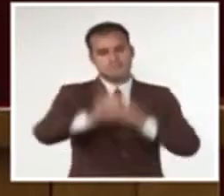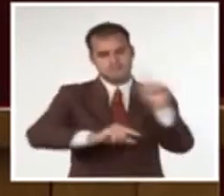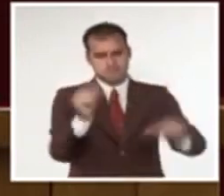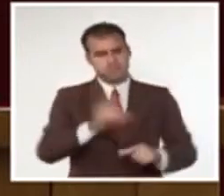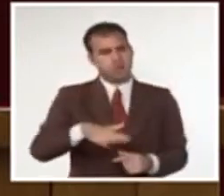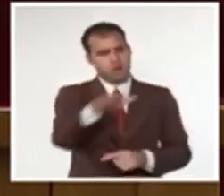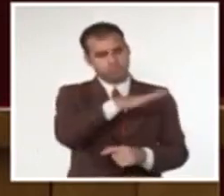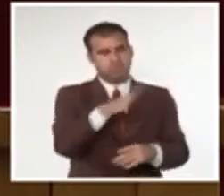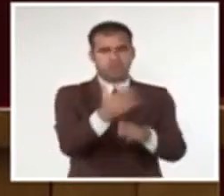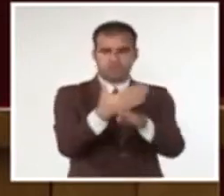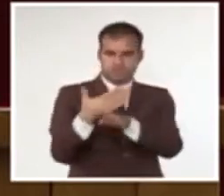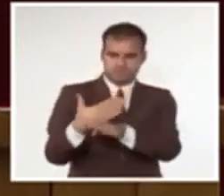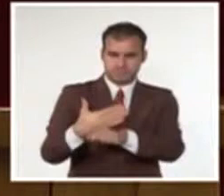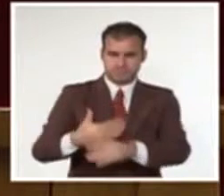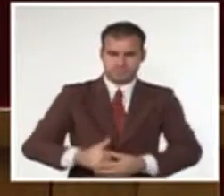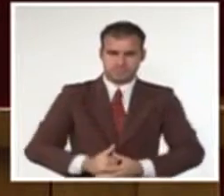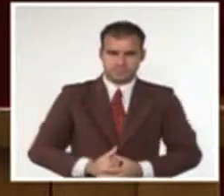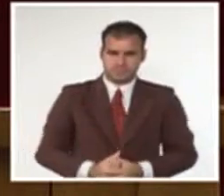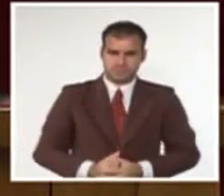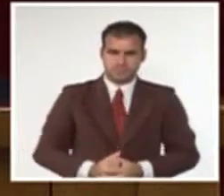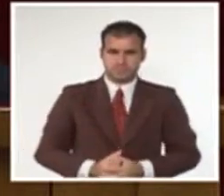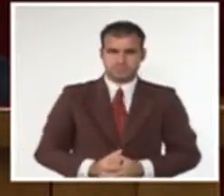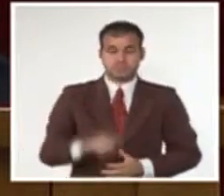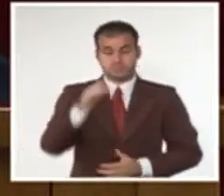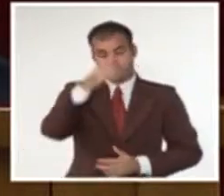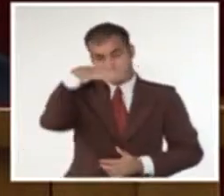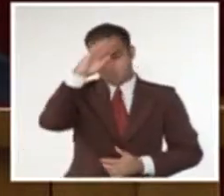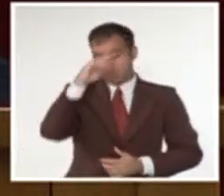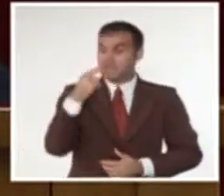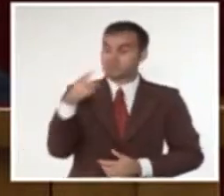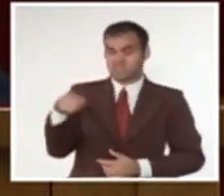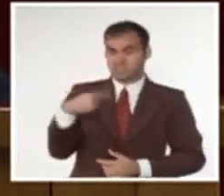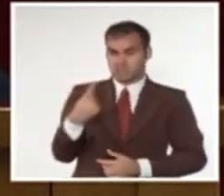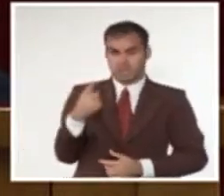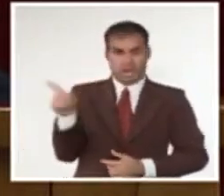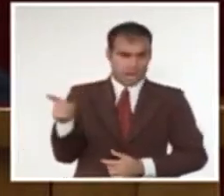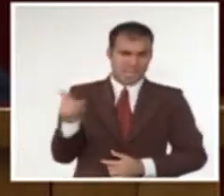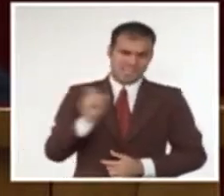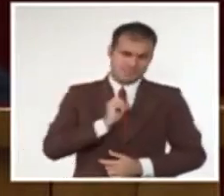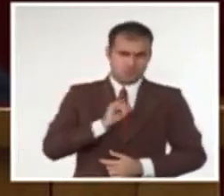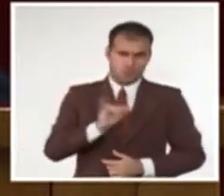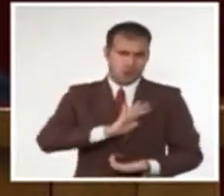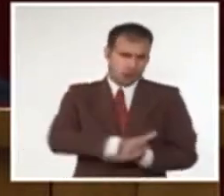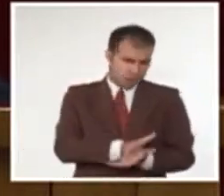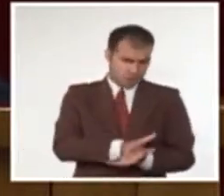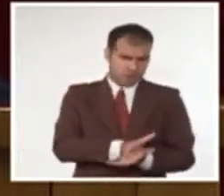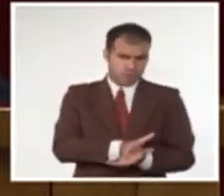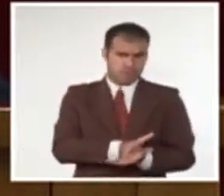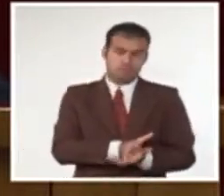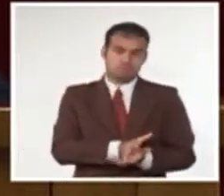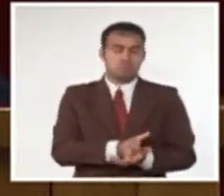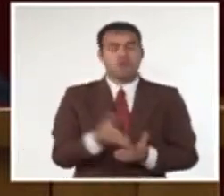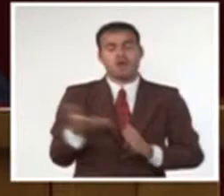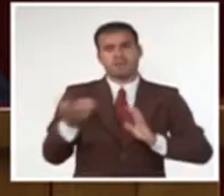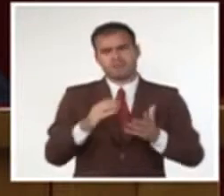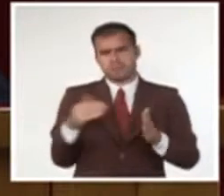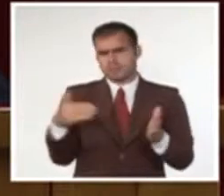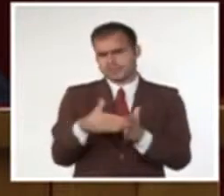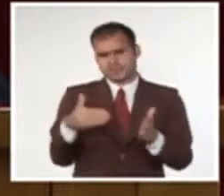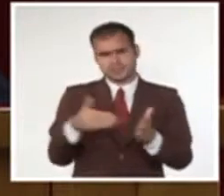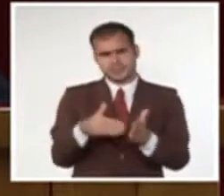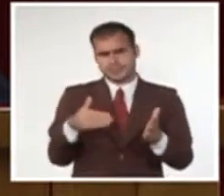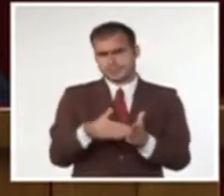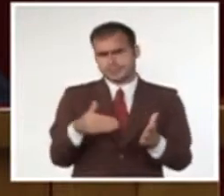diversidad. Este país, al que tratan de doblegar utilizando vías y métodos contrarios al